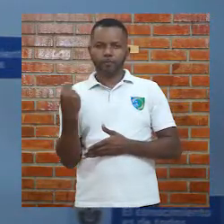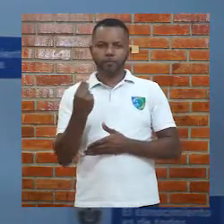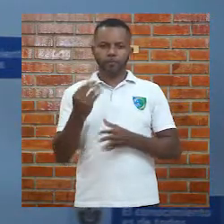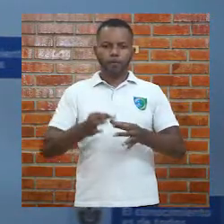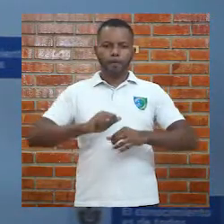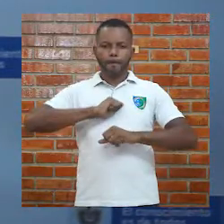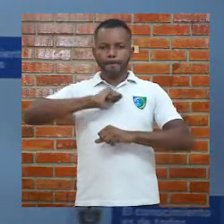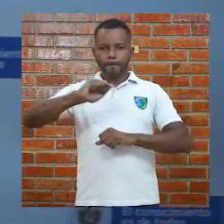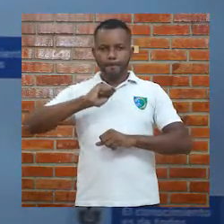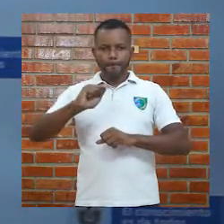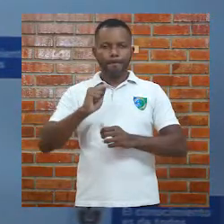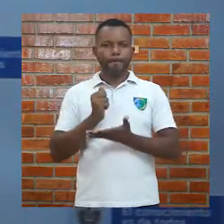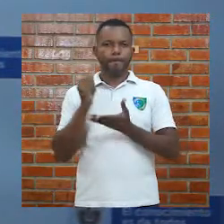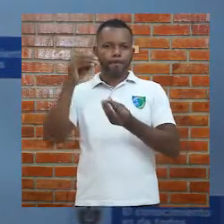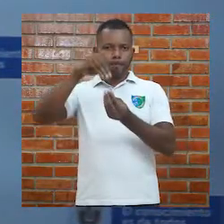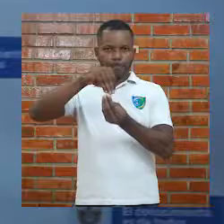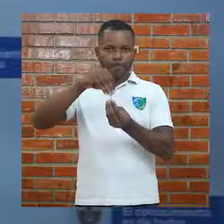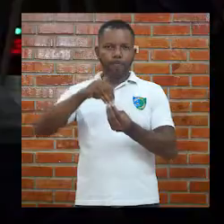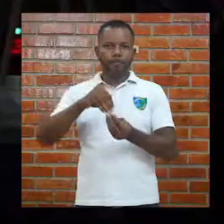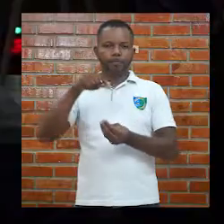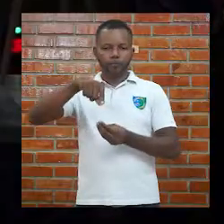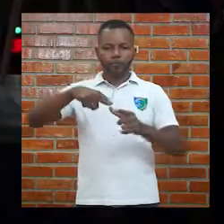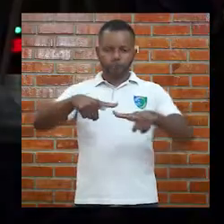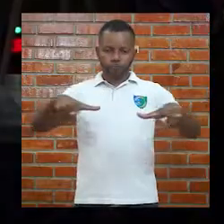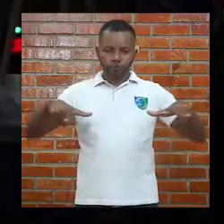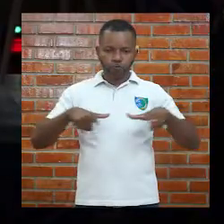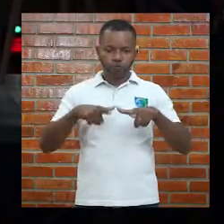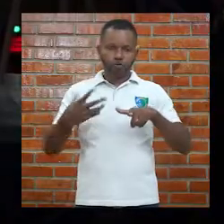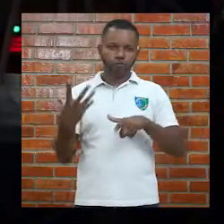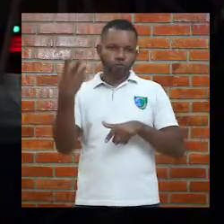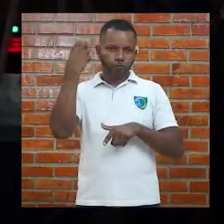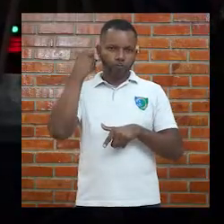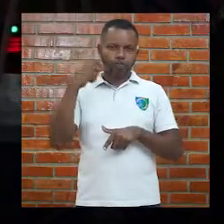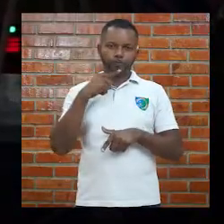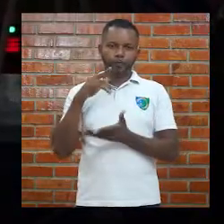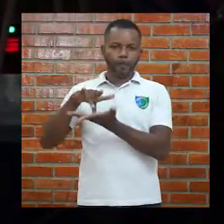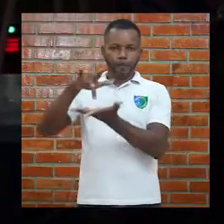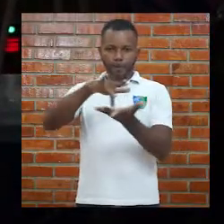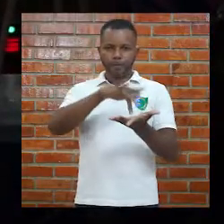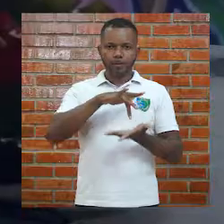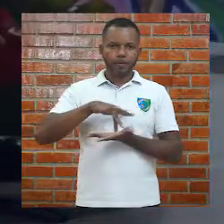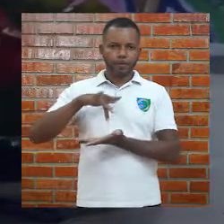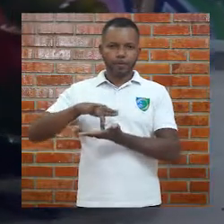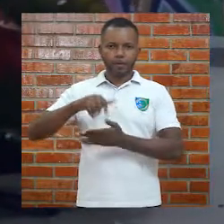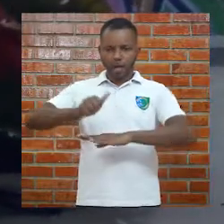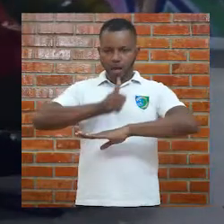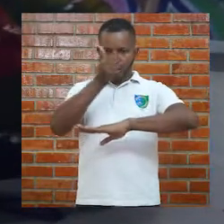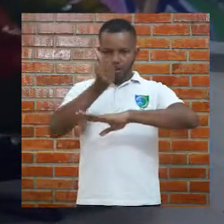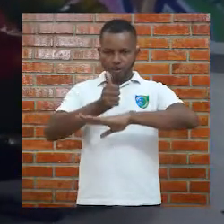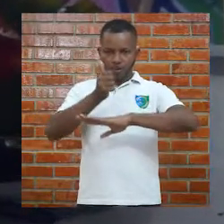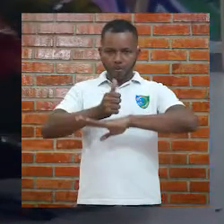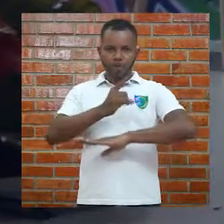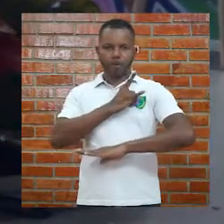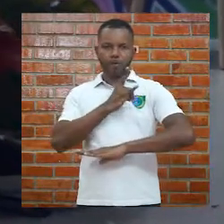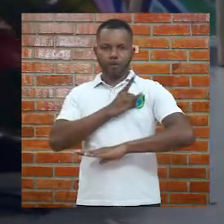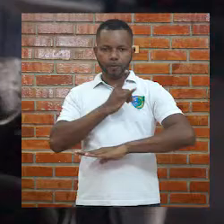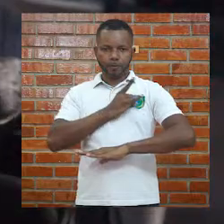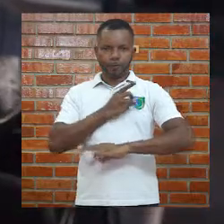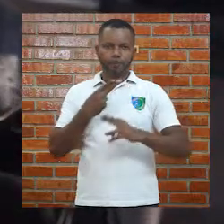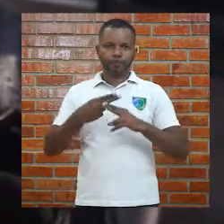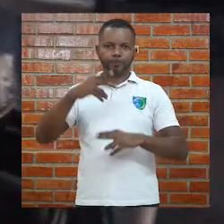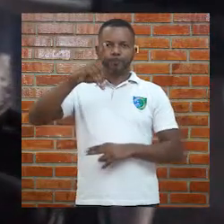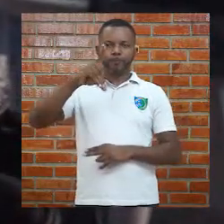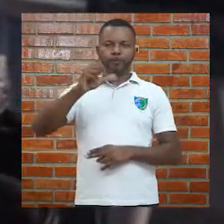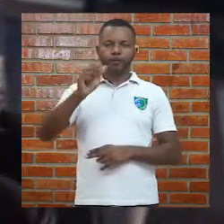lo que nuestros ancestros han hecho en los territorios. El evento contó con la participación del rector de la universidad, Dagoberto Riascos Micolta,